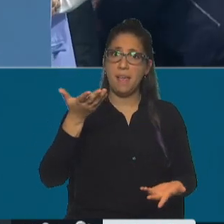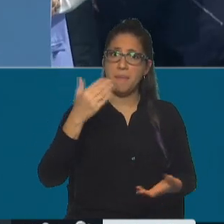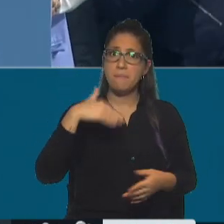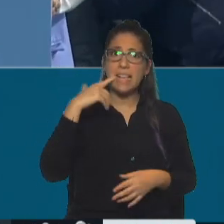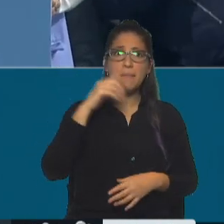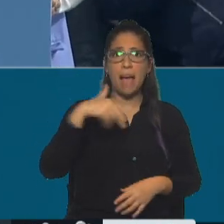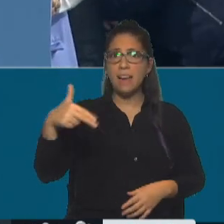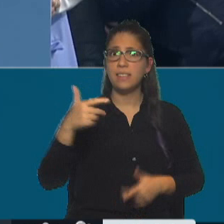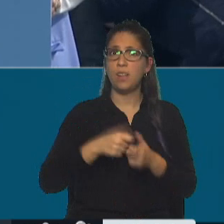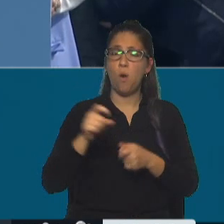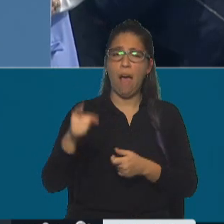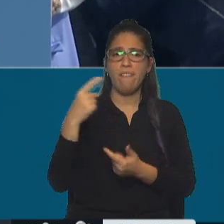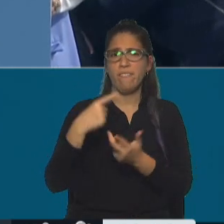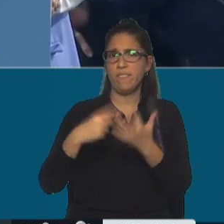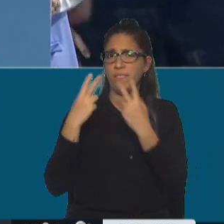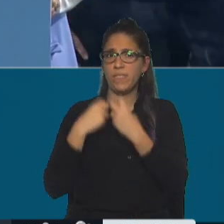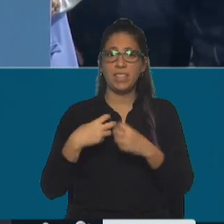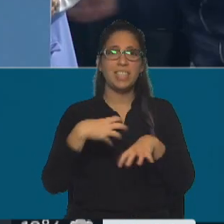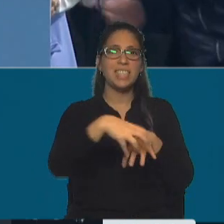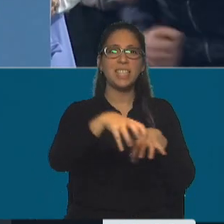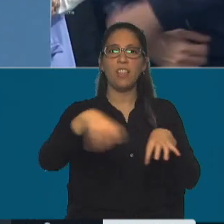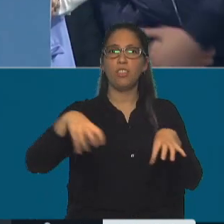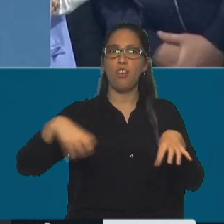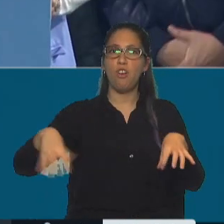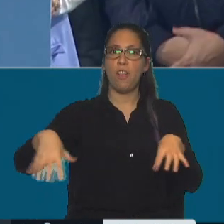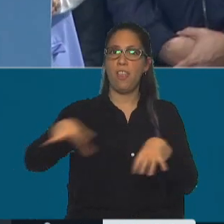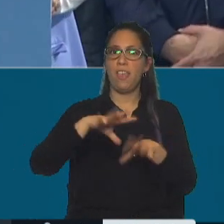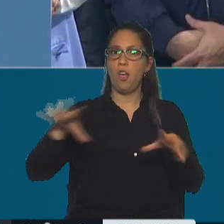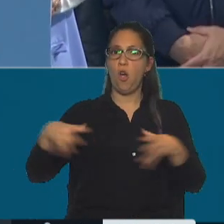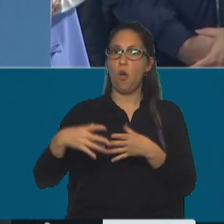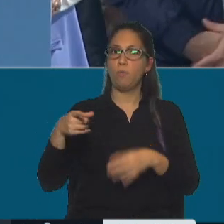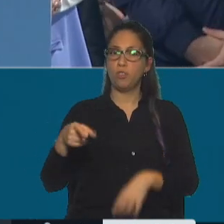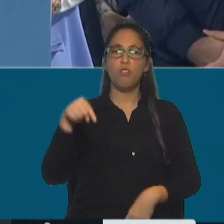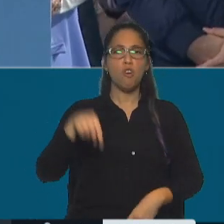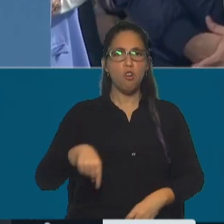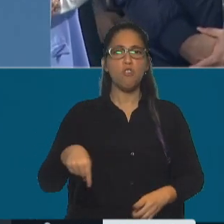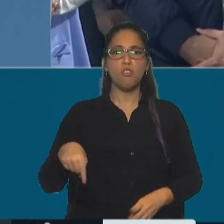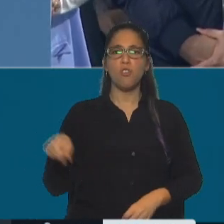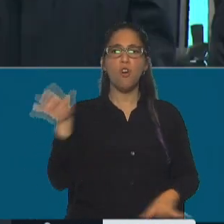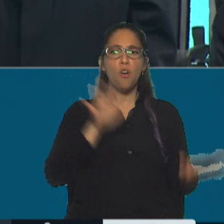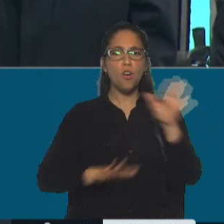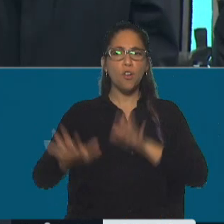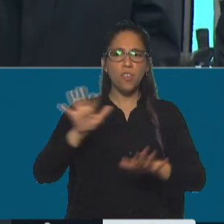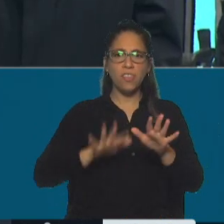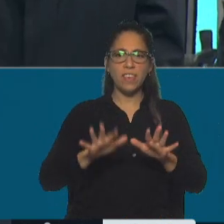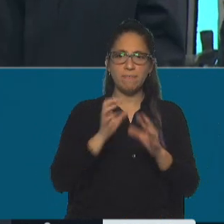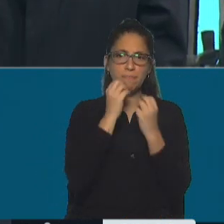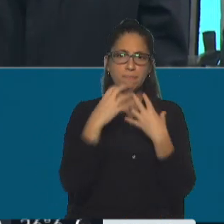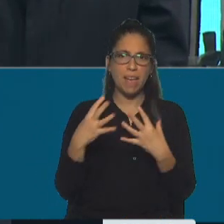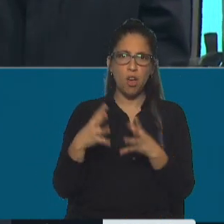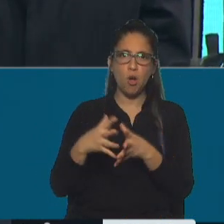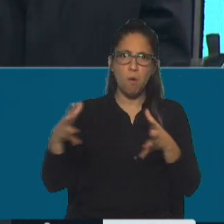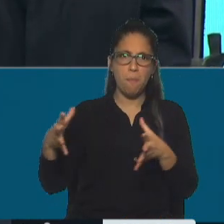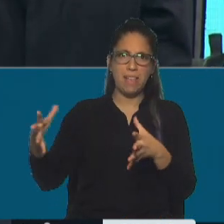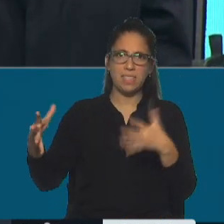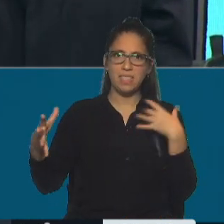Bueno, extrañamente son sectores de la oposición que hoy están más organizados, están más ordenados, como dice Felicitas, pero también